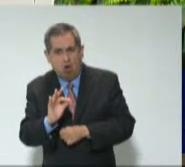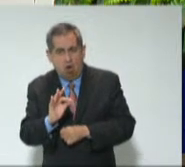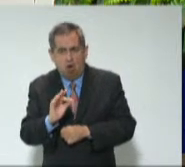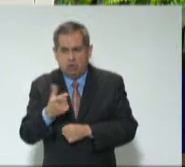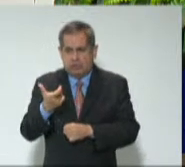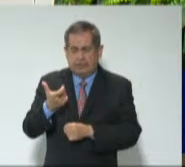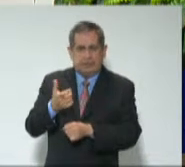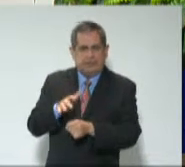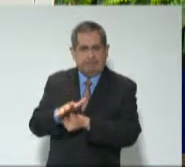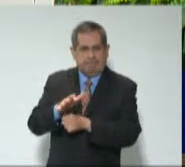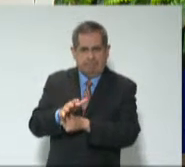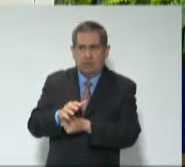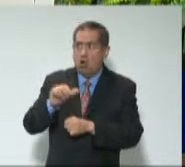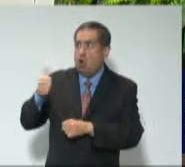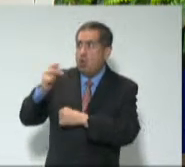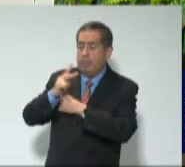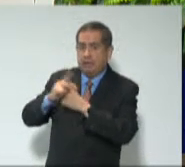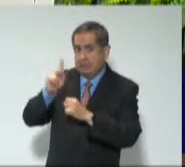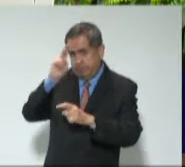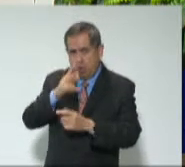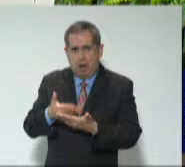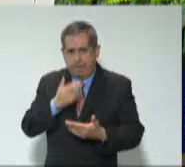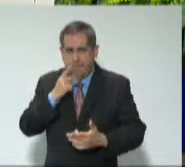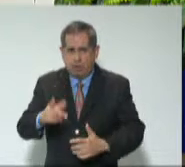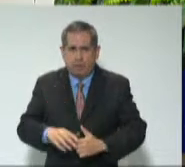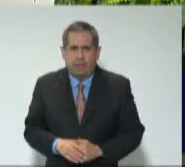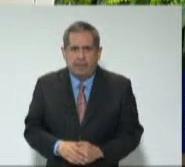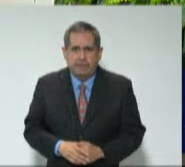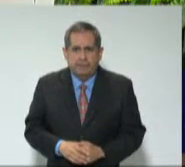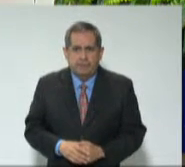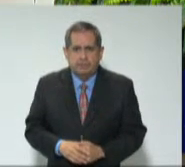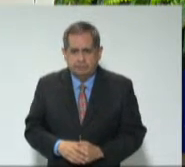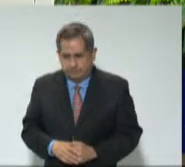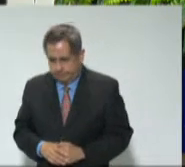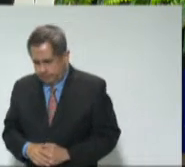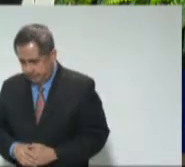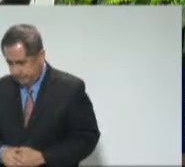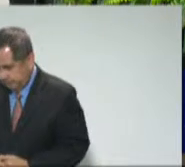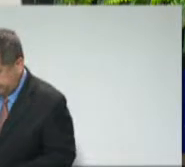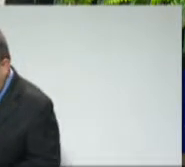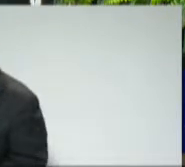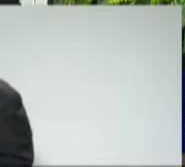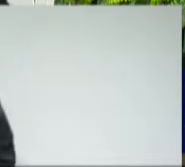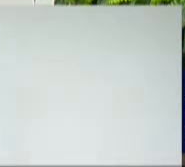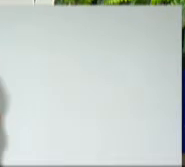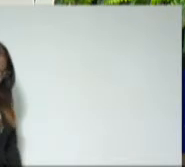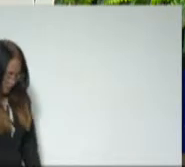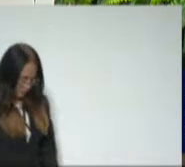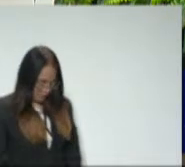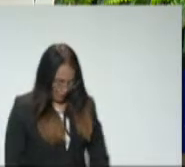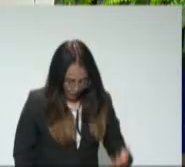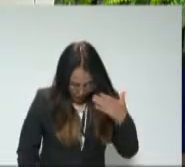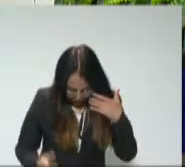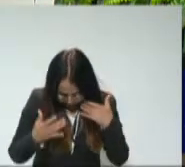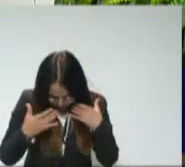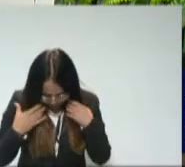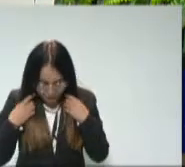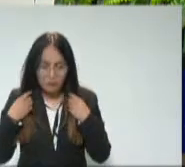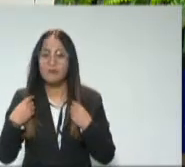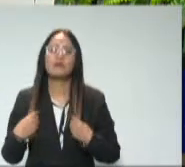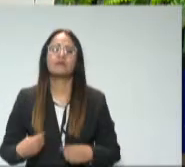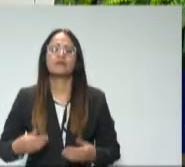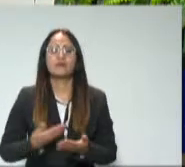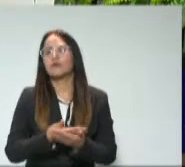financieramente como otros países del mundo los exhorto a ustedes como